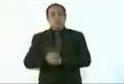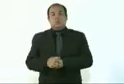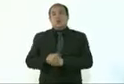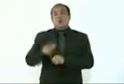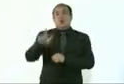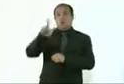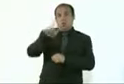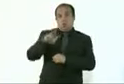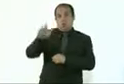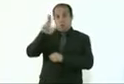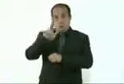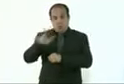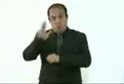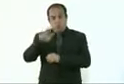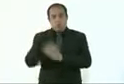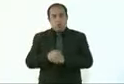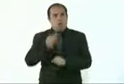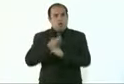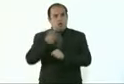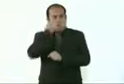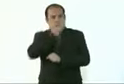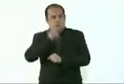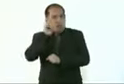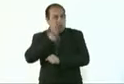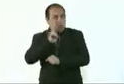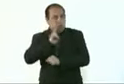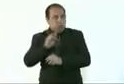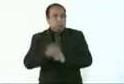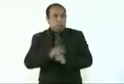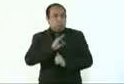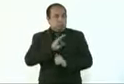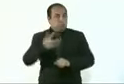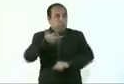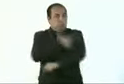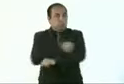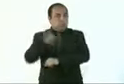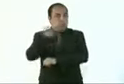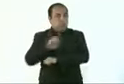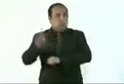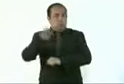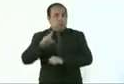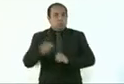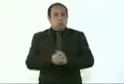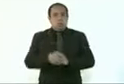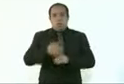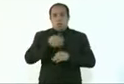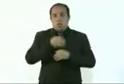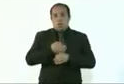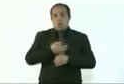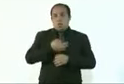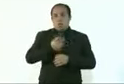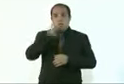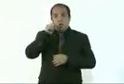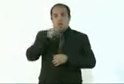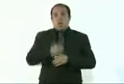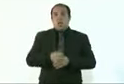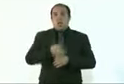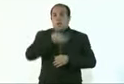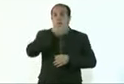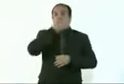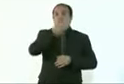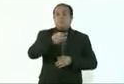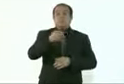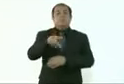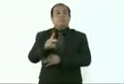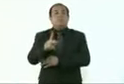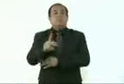y martes. Estamos viendo a ver si se puede vacunar sábado y domingo, se los informaríamos el día de mañana también. Pero